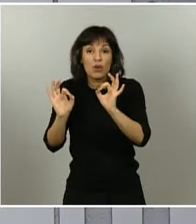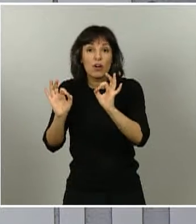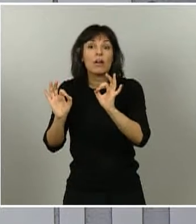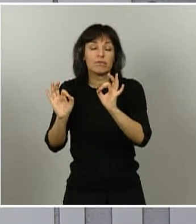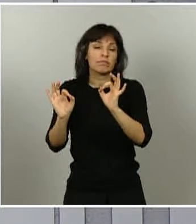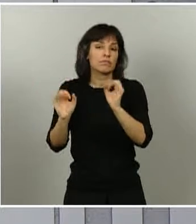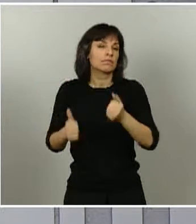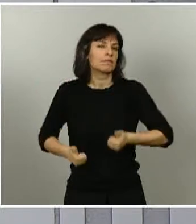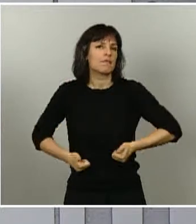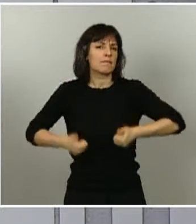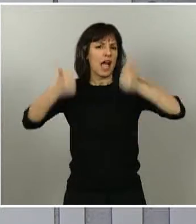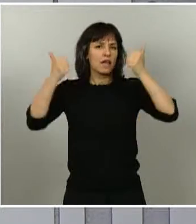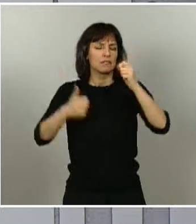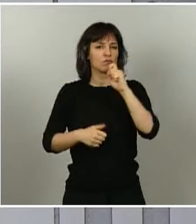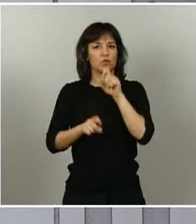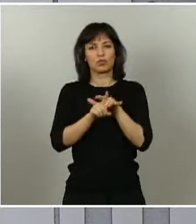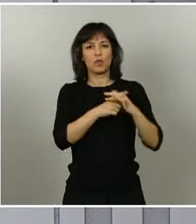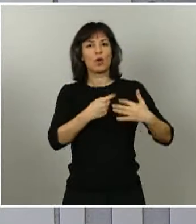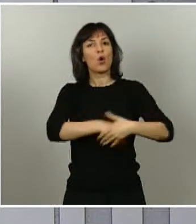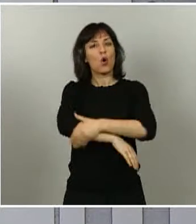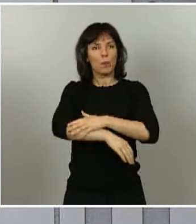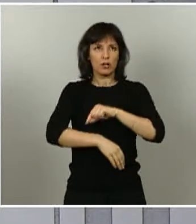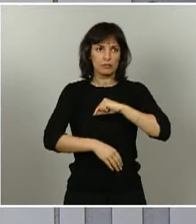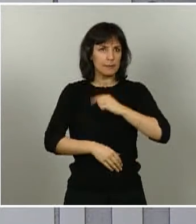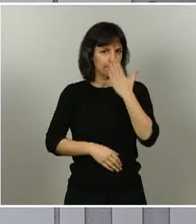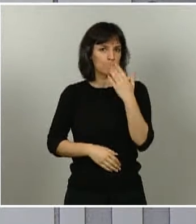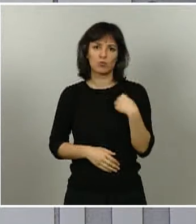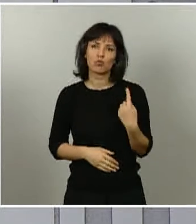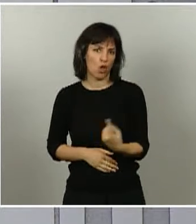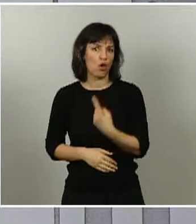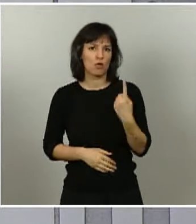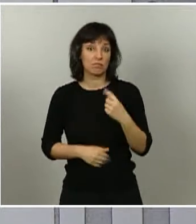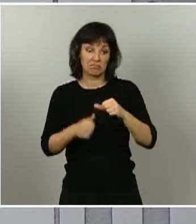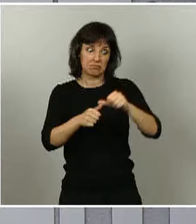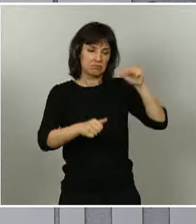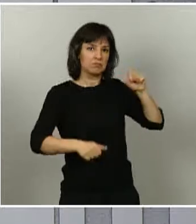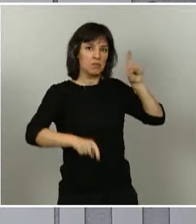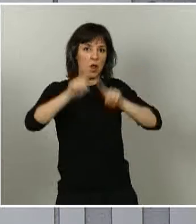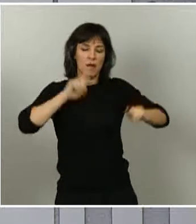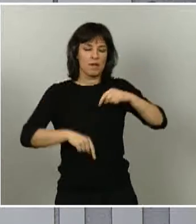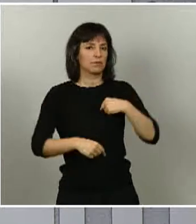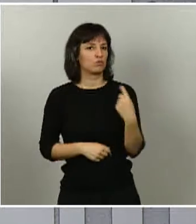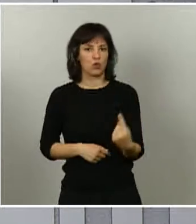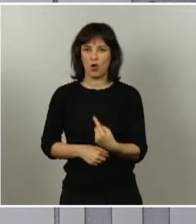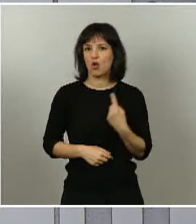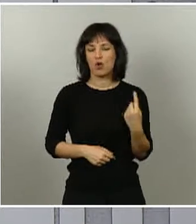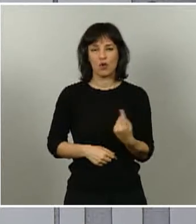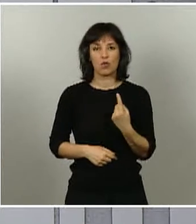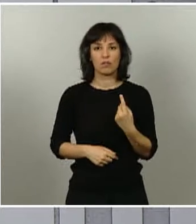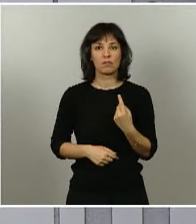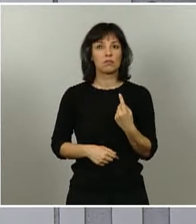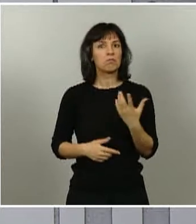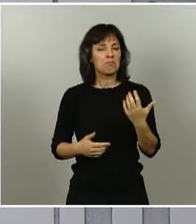situación en la que el Gobierno se ha sentido solo durante esta crisis y en un momento en donde esperábamos la